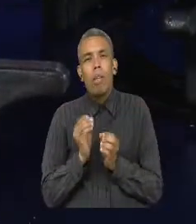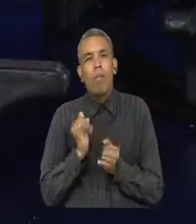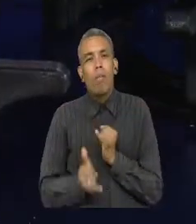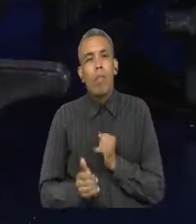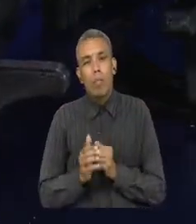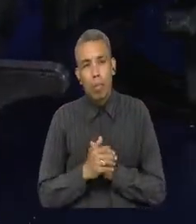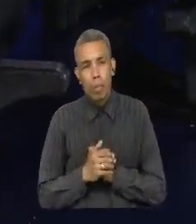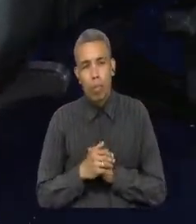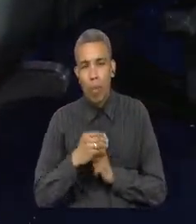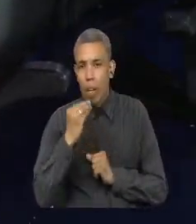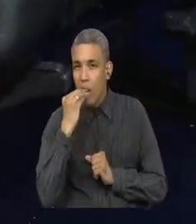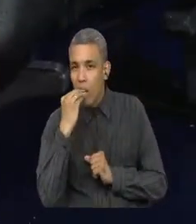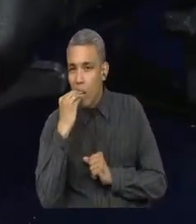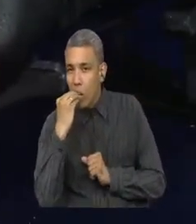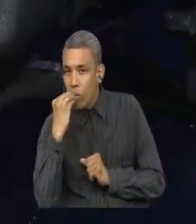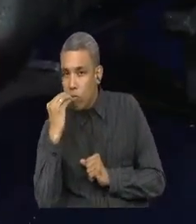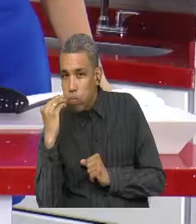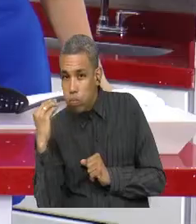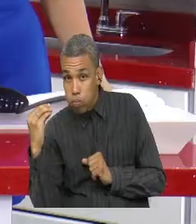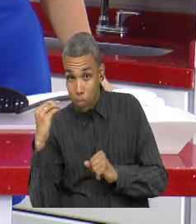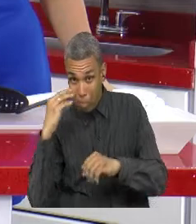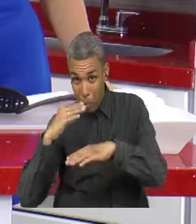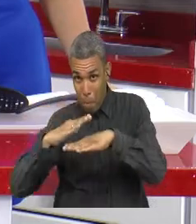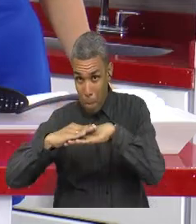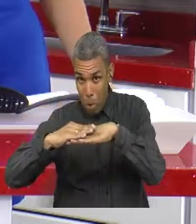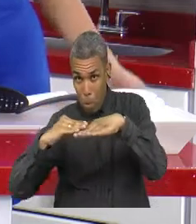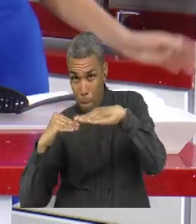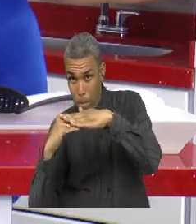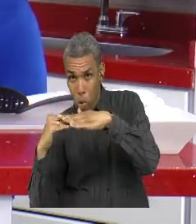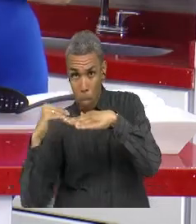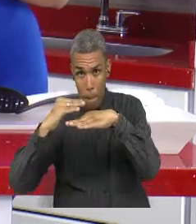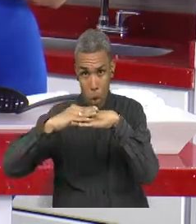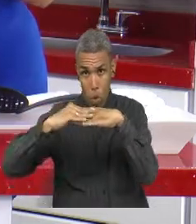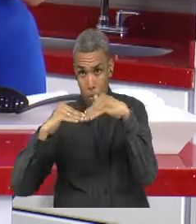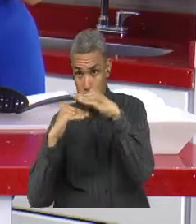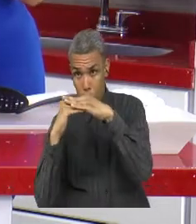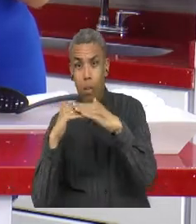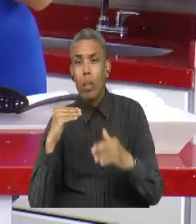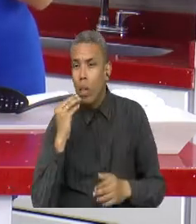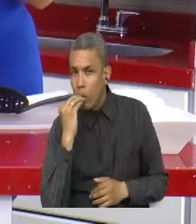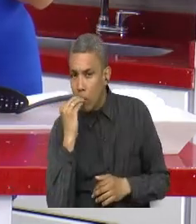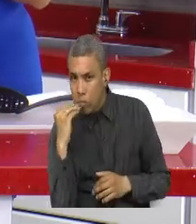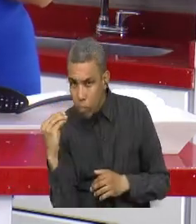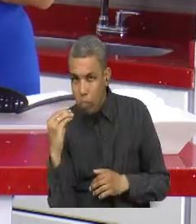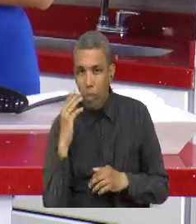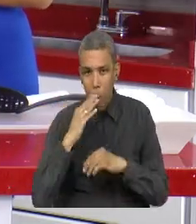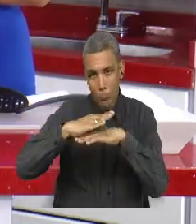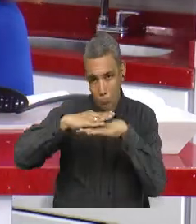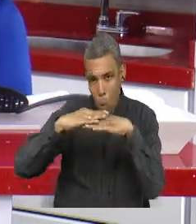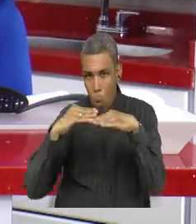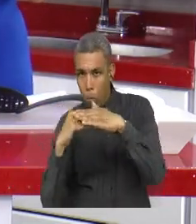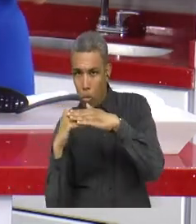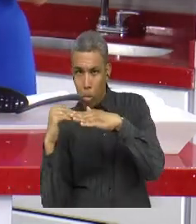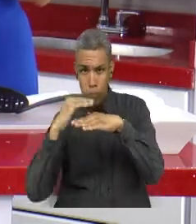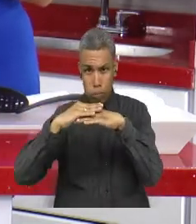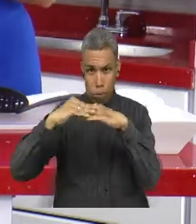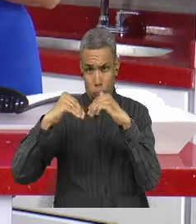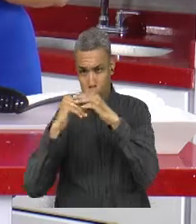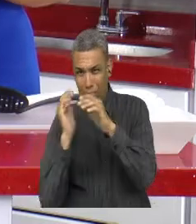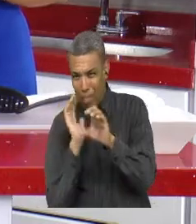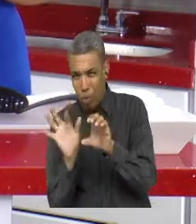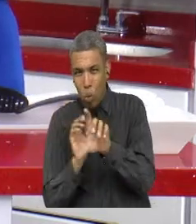de queso tipo mozzarella o doble crema. Las lonjas son los cortes, ¿no? El queso, sí. El queso como tal. El